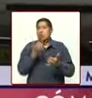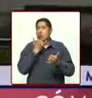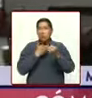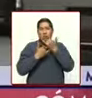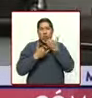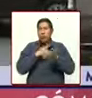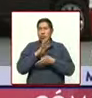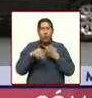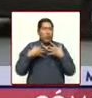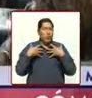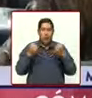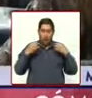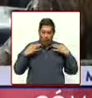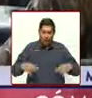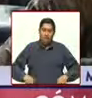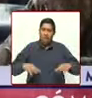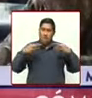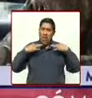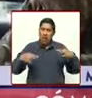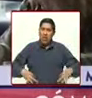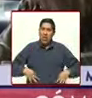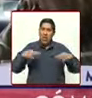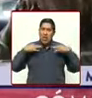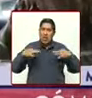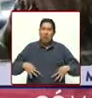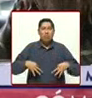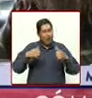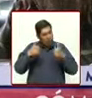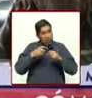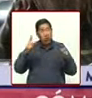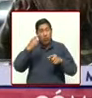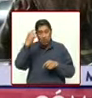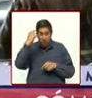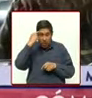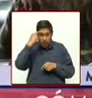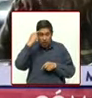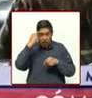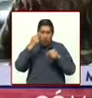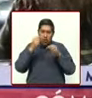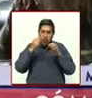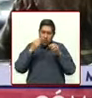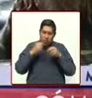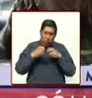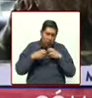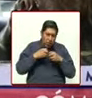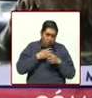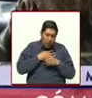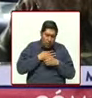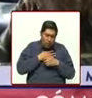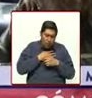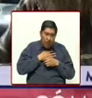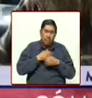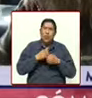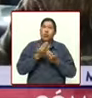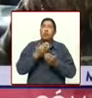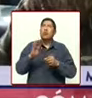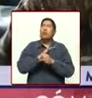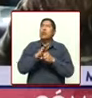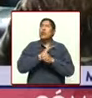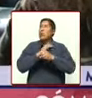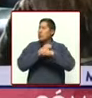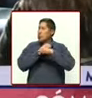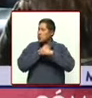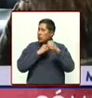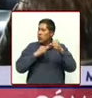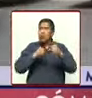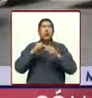la salud física, pero no se cuida la salud mental, la salud emocional. Debería haber una política pública en los ministerios, prevención